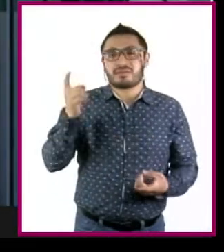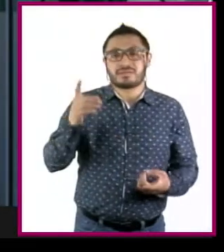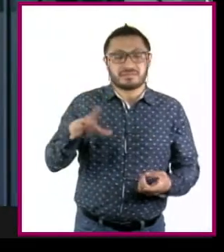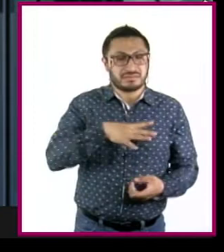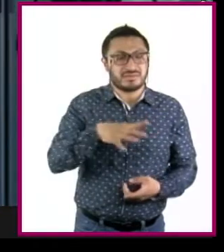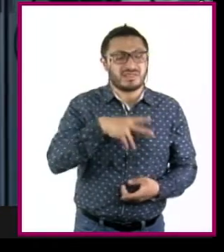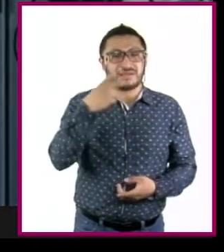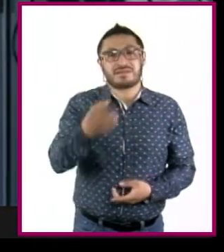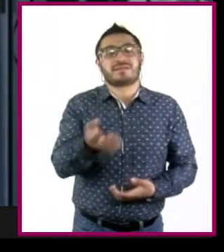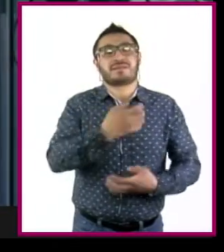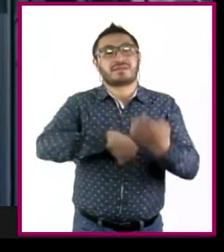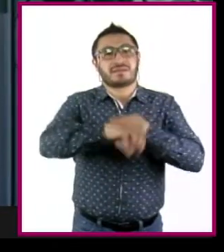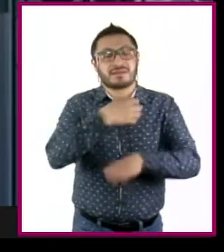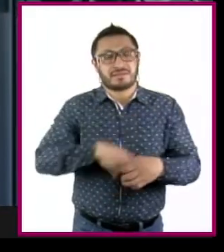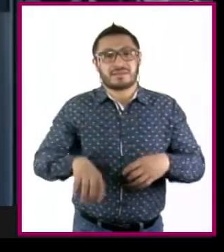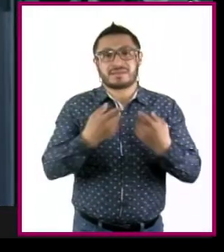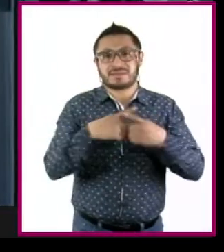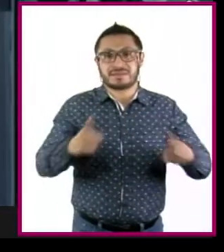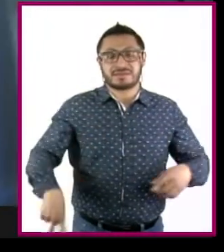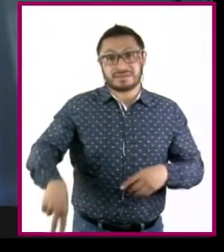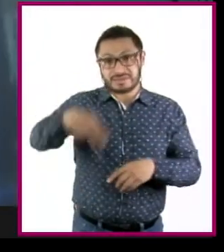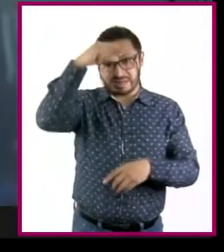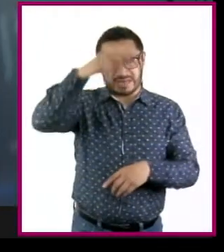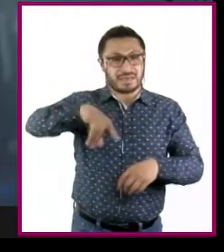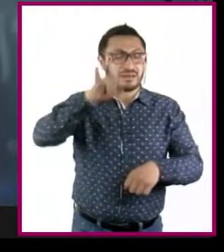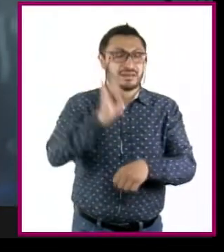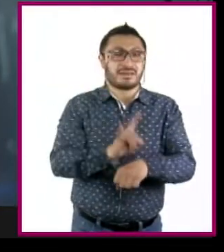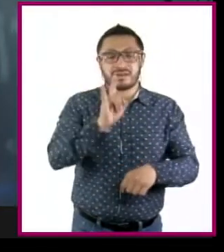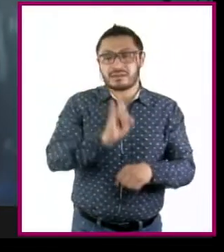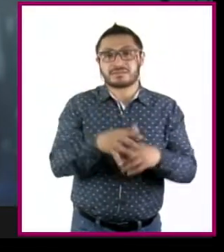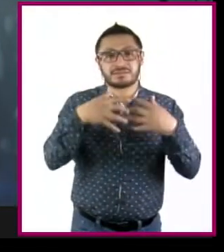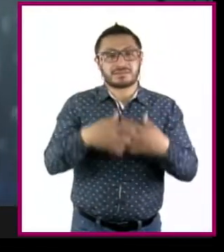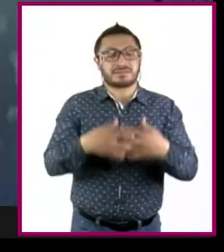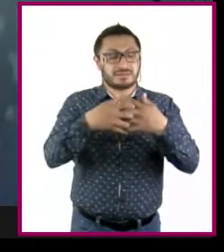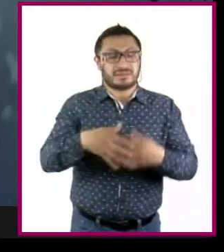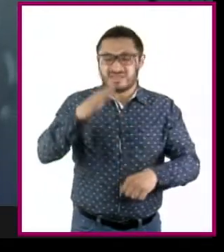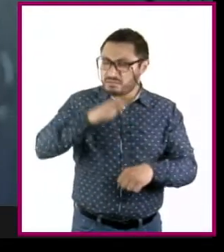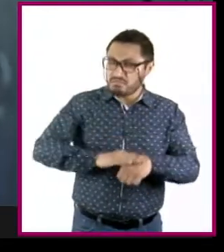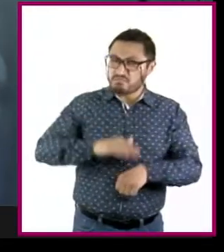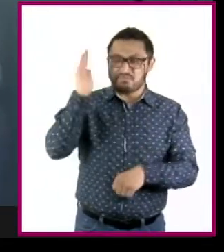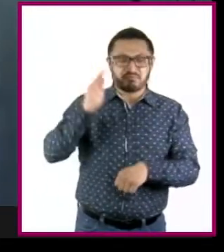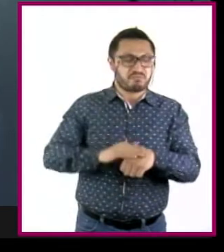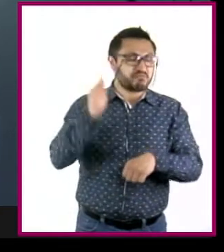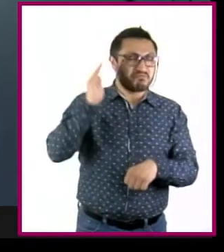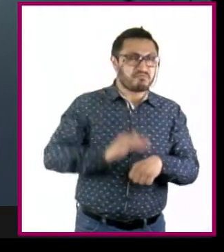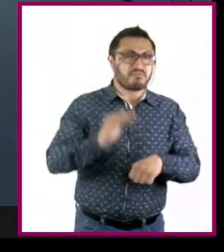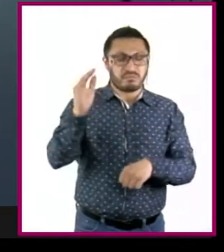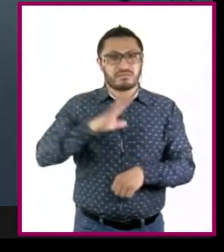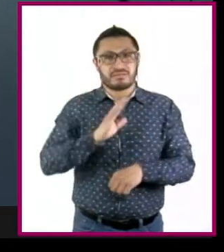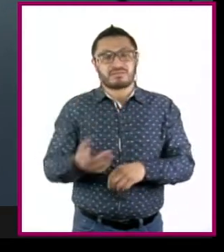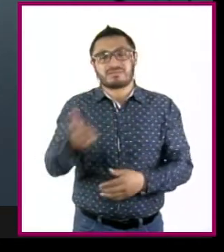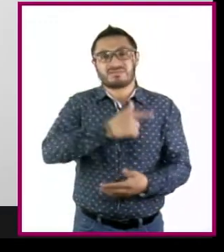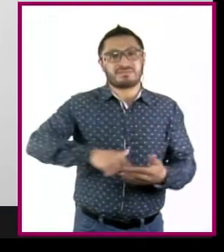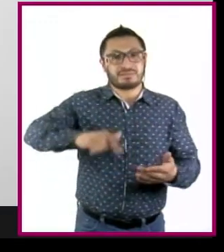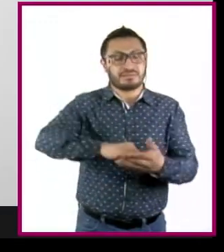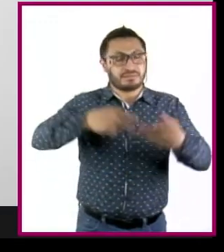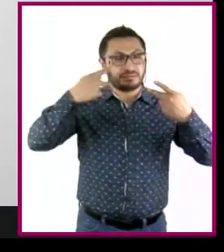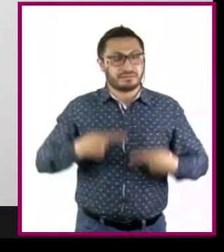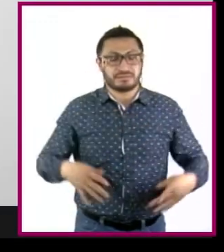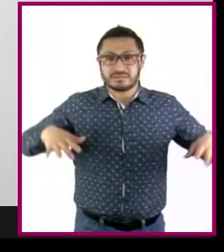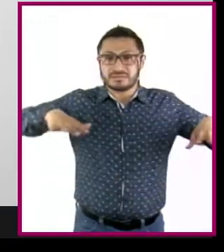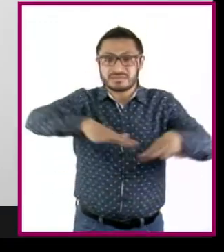hecho empresas que están desarrollando inteligencias artificiales que, cada vez más, toman el lugar de los seres humanos